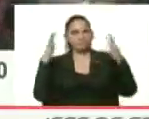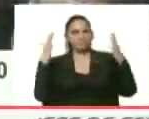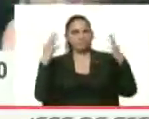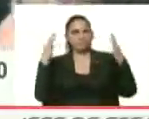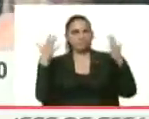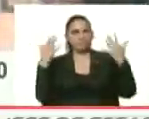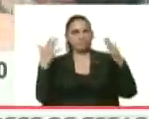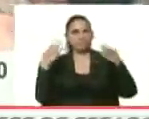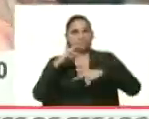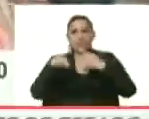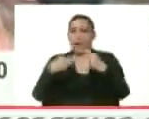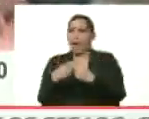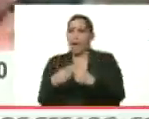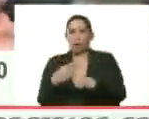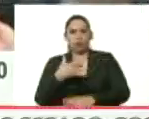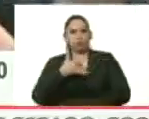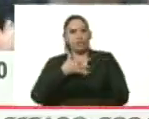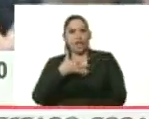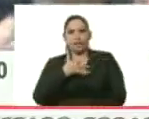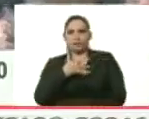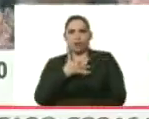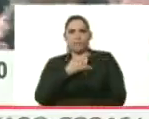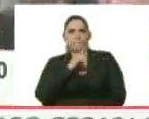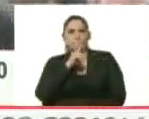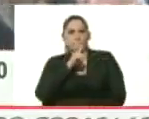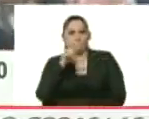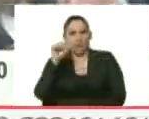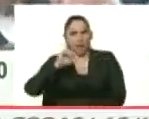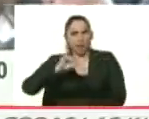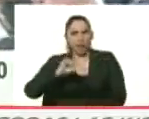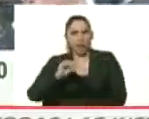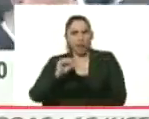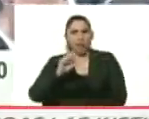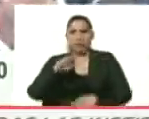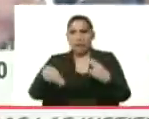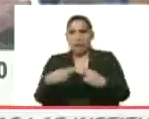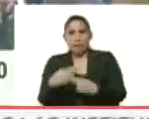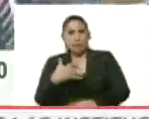Que nadie se sienta ofendido. Que nadie